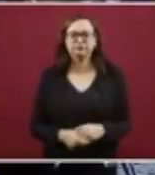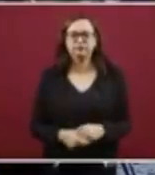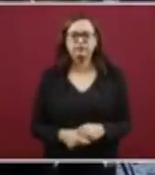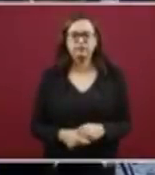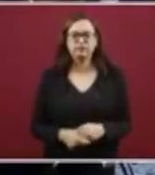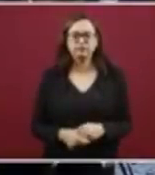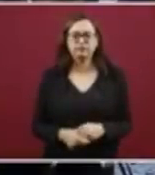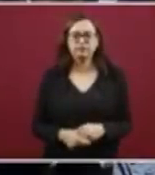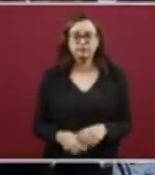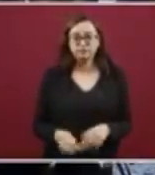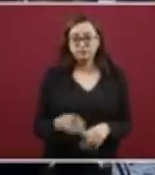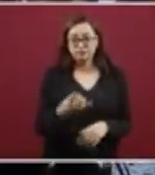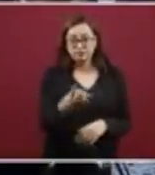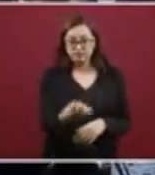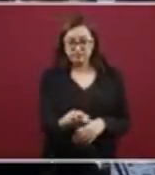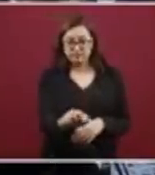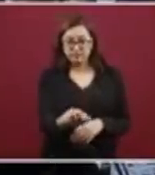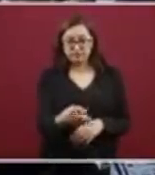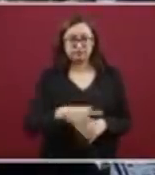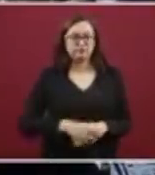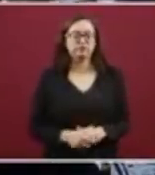Ustedes tres.